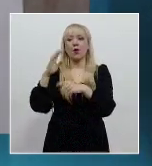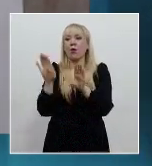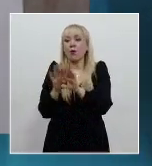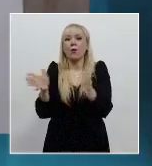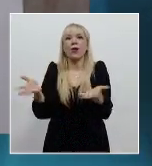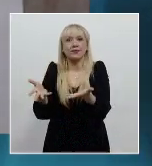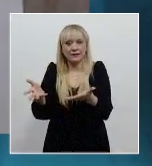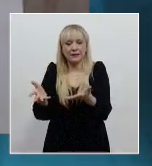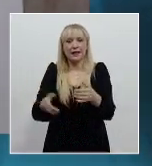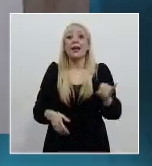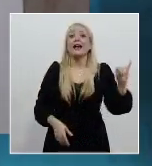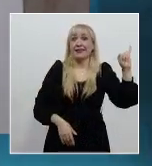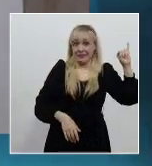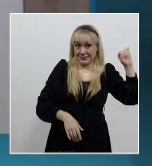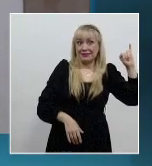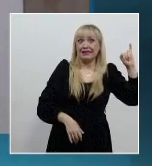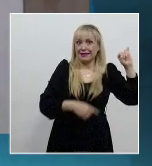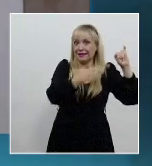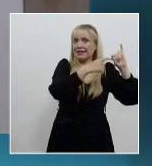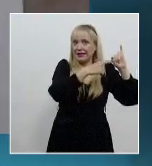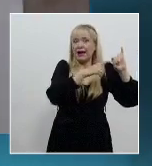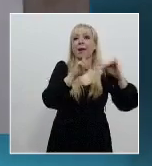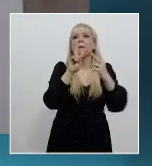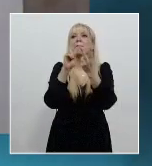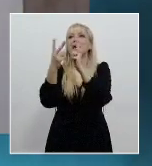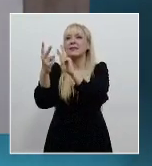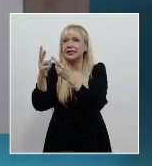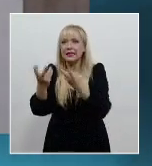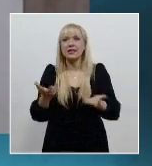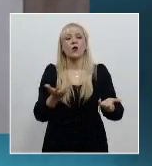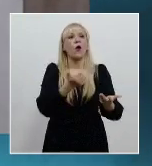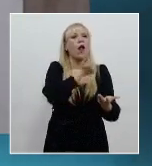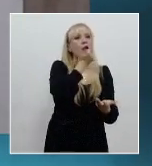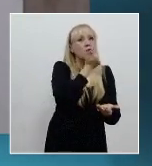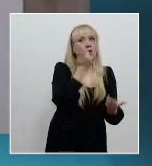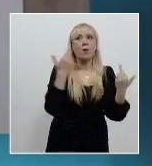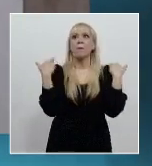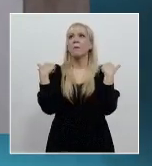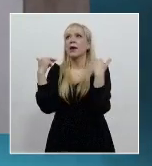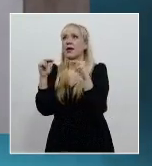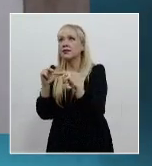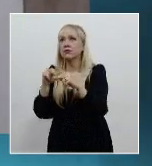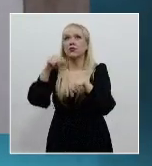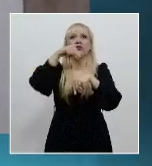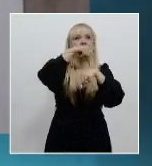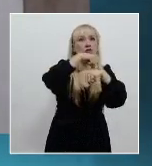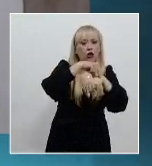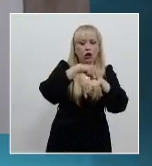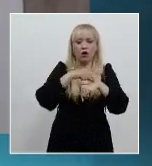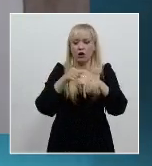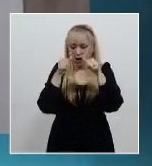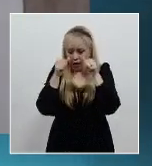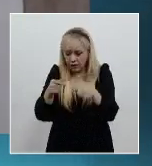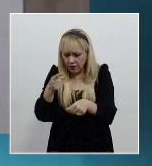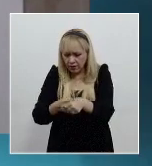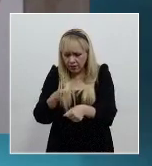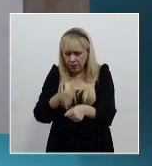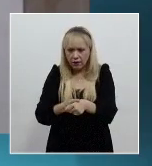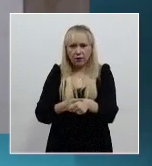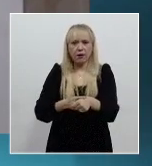de lograr que mi vecino, que mi alumno, que mi maestro, que mi médico, que mi paciente, que